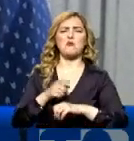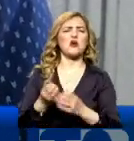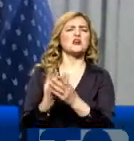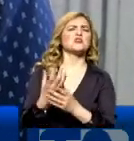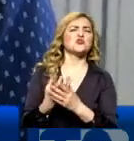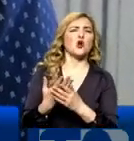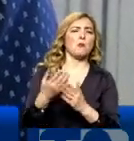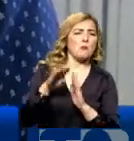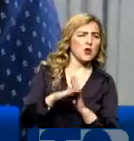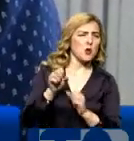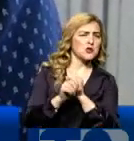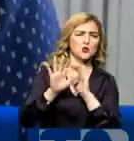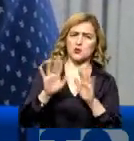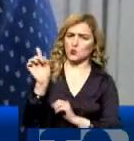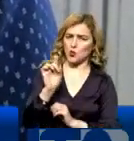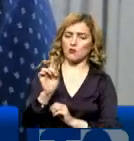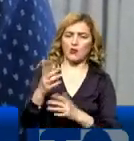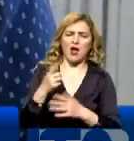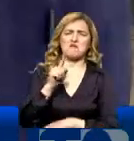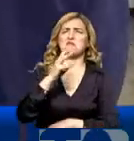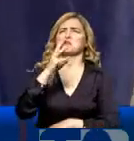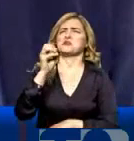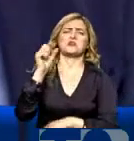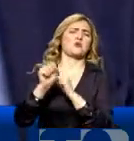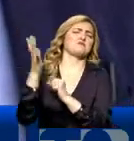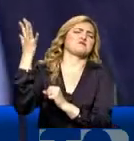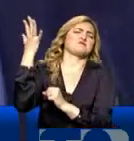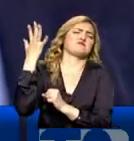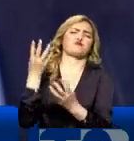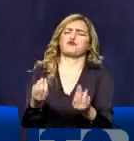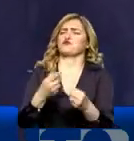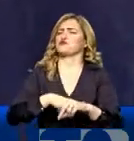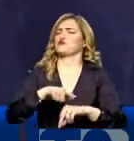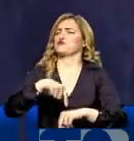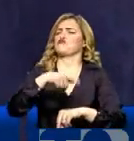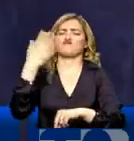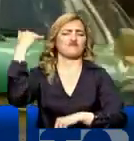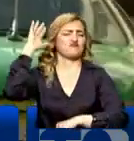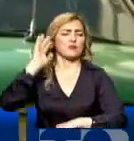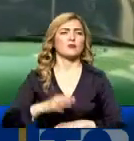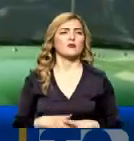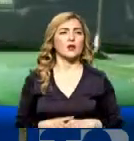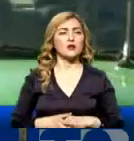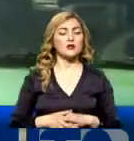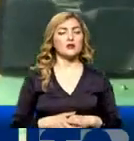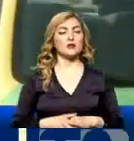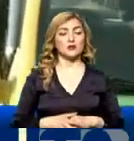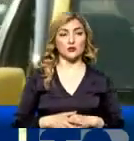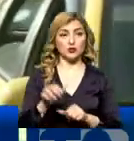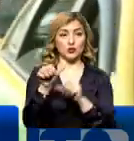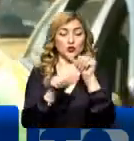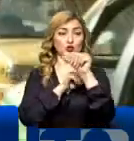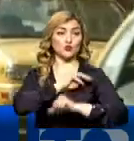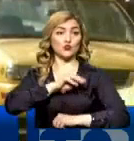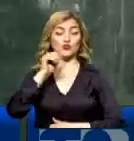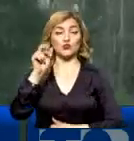muy antiguas, estamos hablando de parroquias de 1.600. Por su parte, el catedrático y asesor municipal Fernando Carrión aseguró que